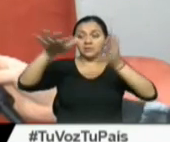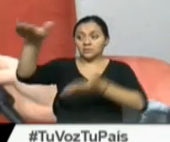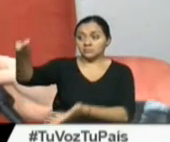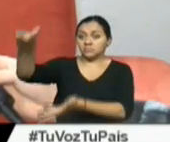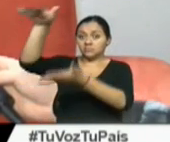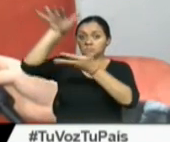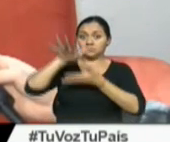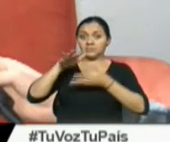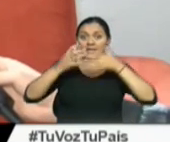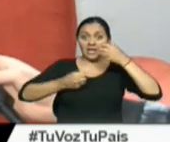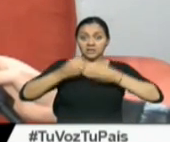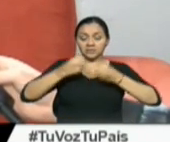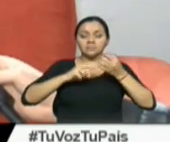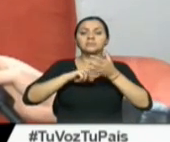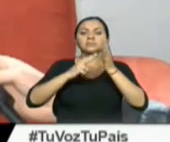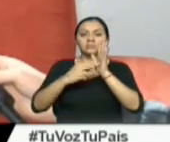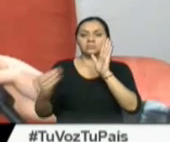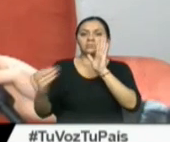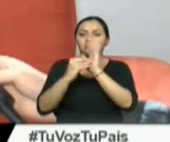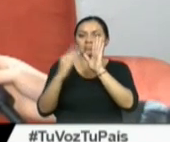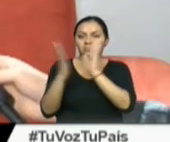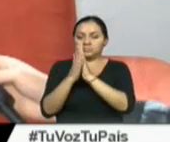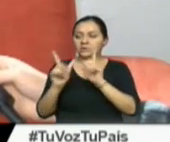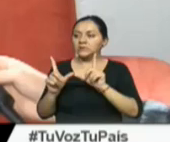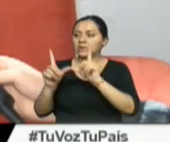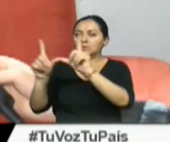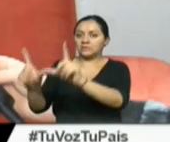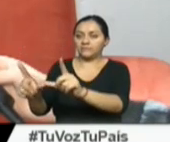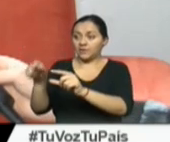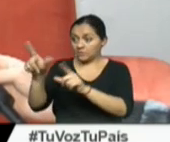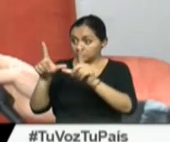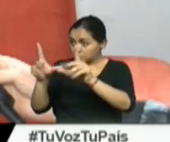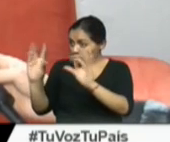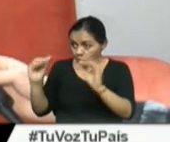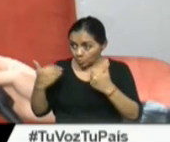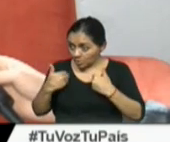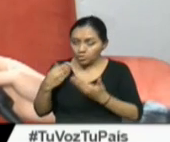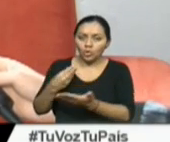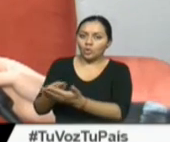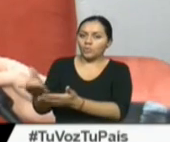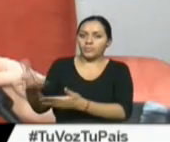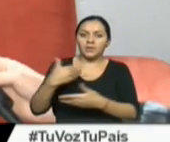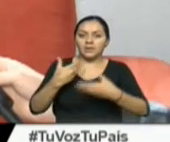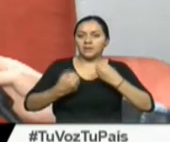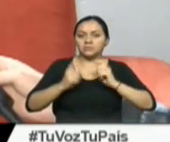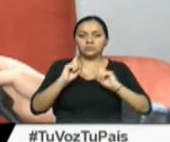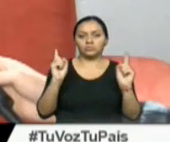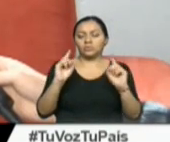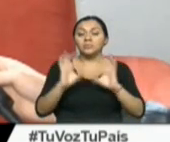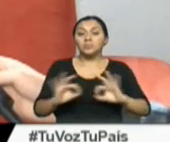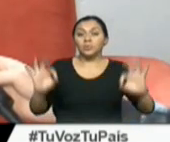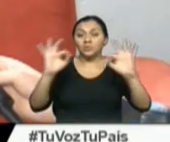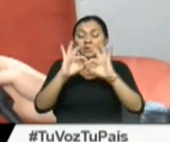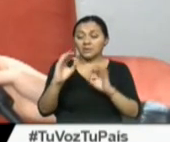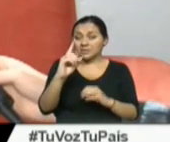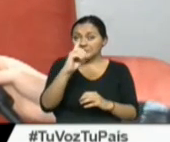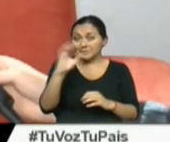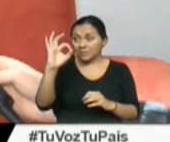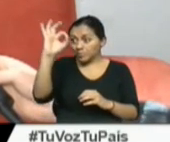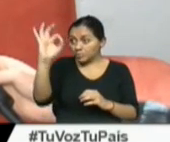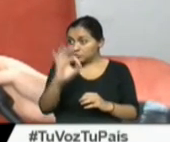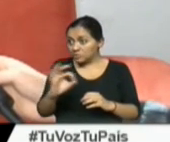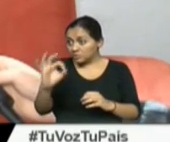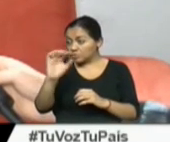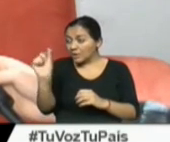están en este programa. Y de hecho ya creo que falta muy poquito, un porcentaje muy mínimo para que el 100% de